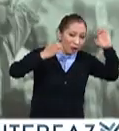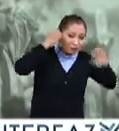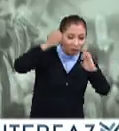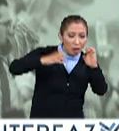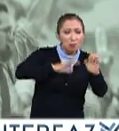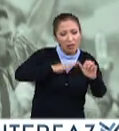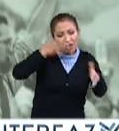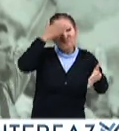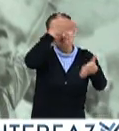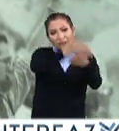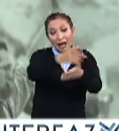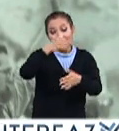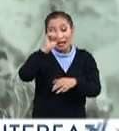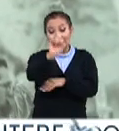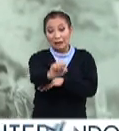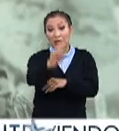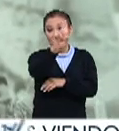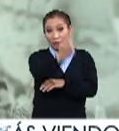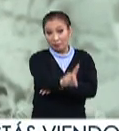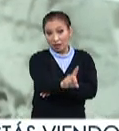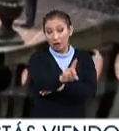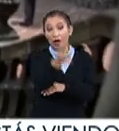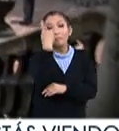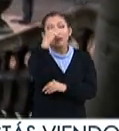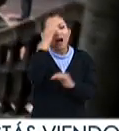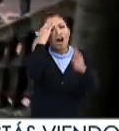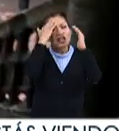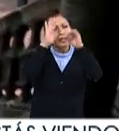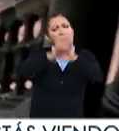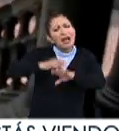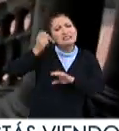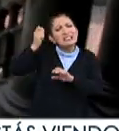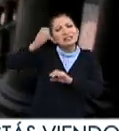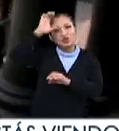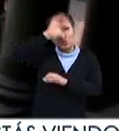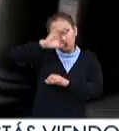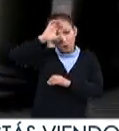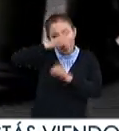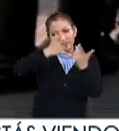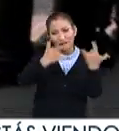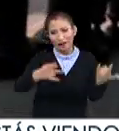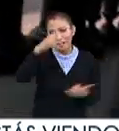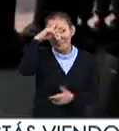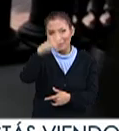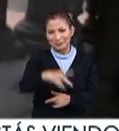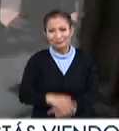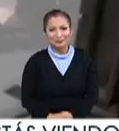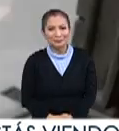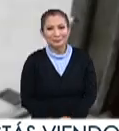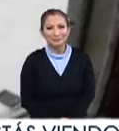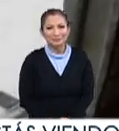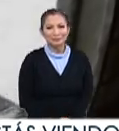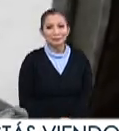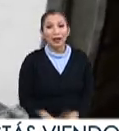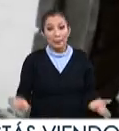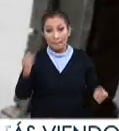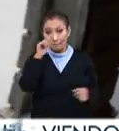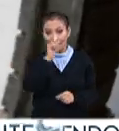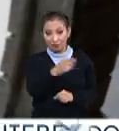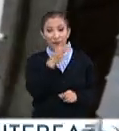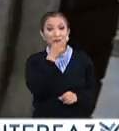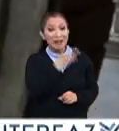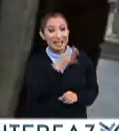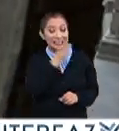a las que podrás asistir este sábado y domingo para conocer más sobre la cultura e historia de nuestro país. Como parte de